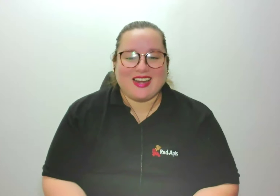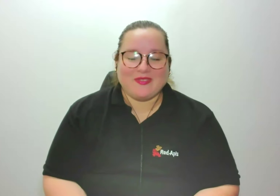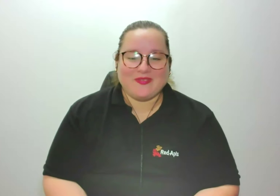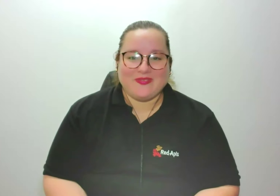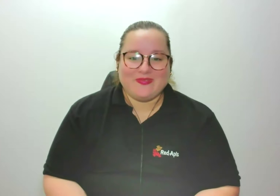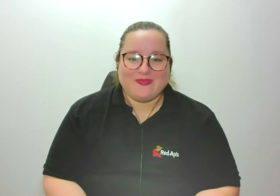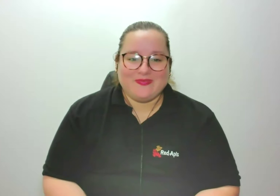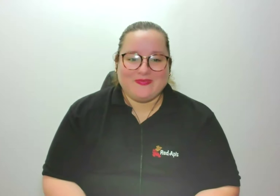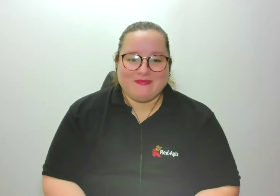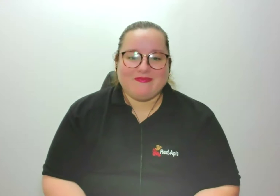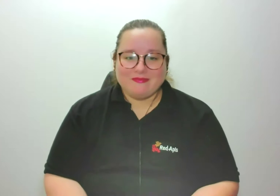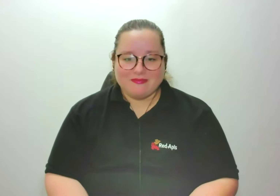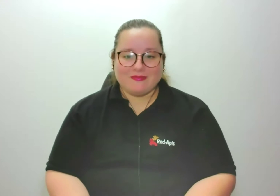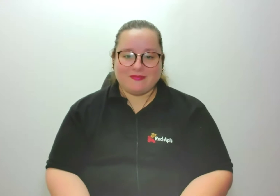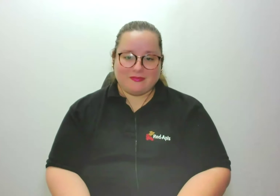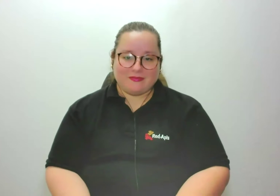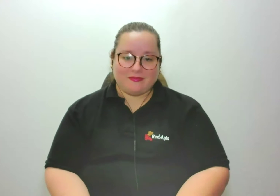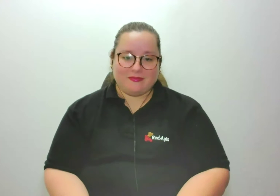que es rápido.